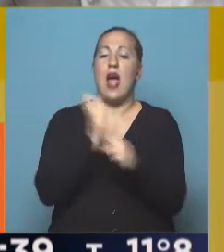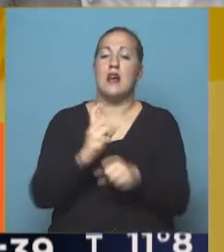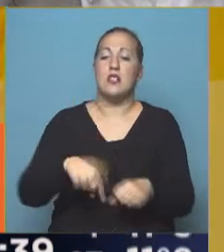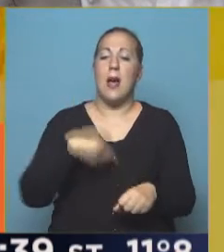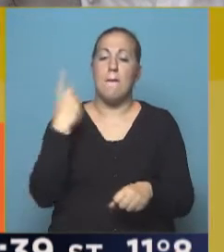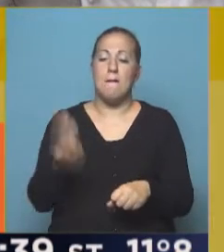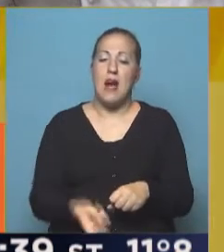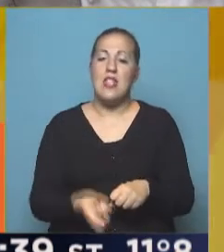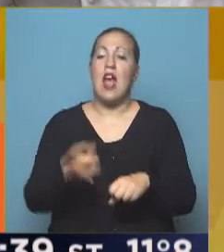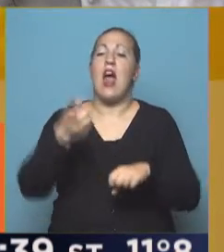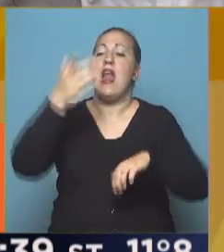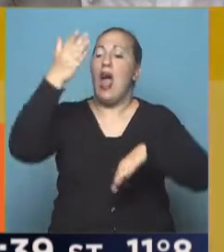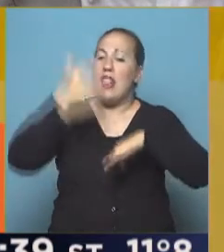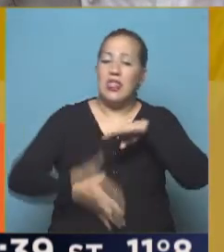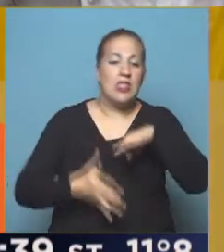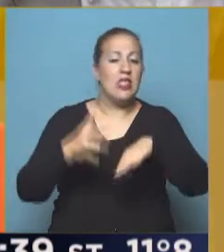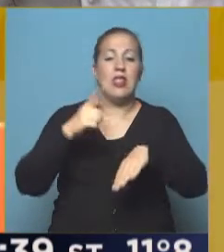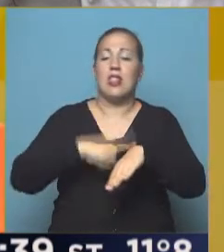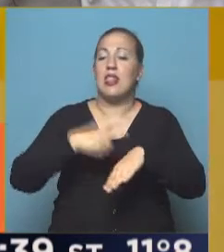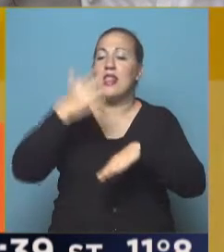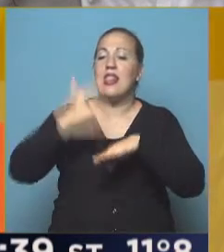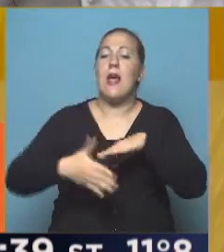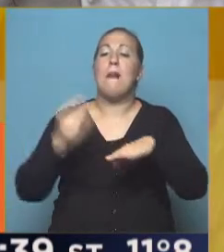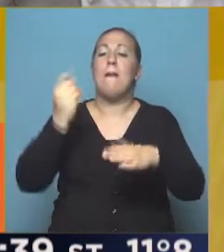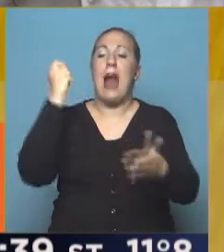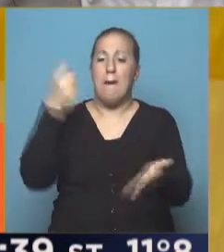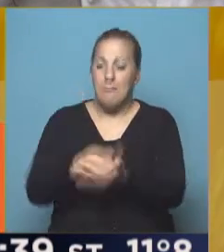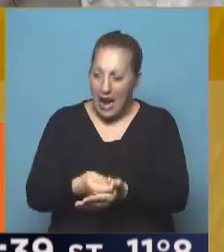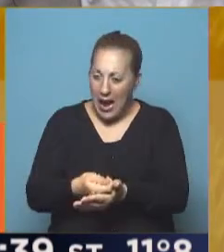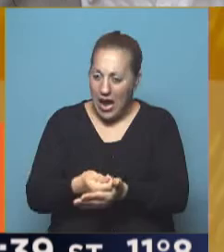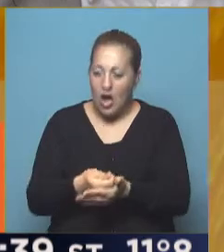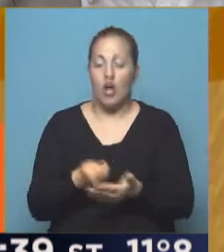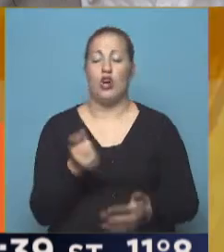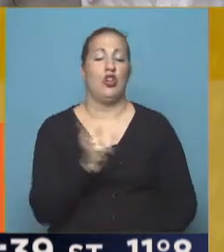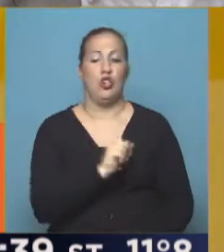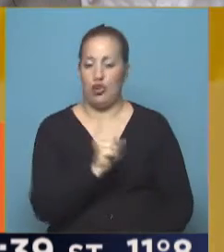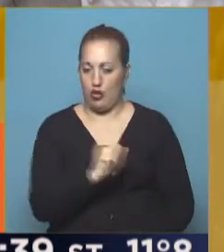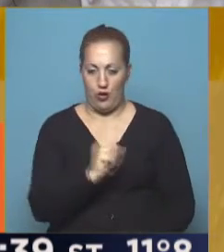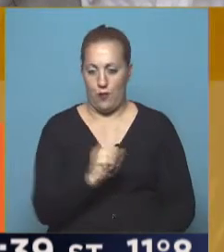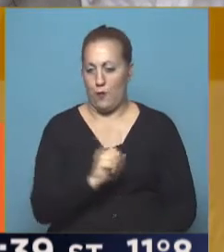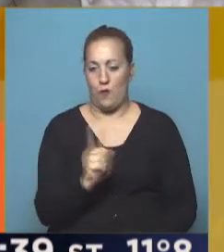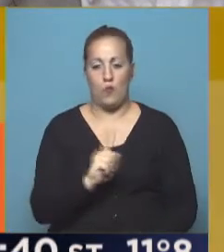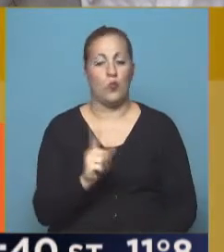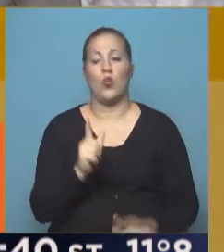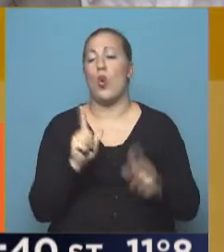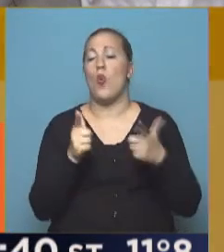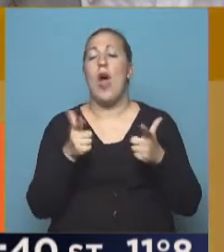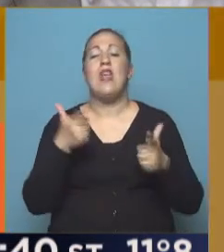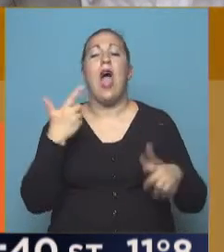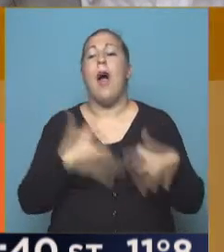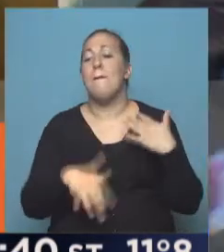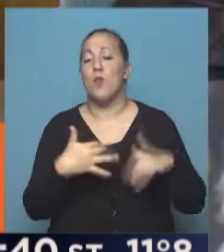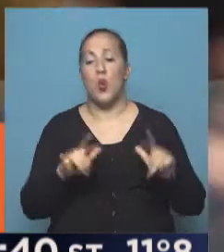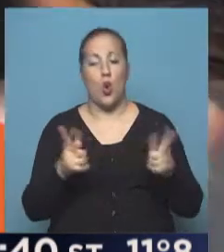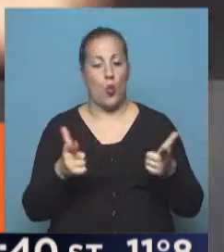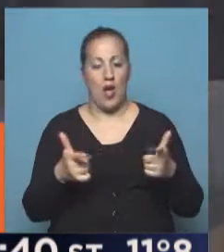en el plazo como para poder pagar esa deuda, ¿es así? No hay ningún apuro. En todo caso,